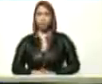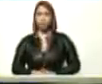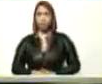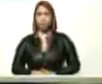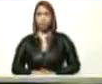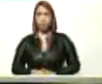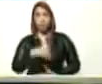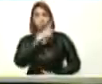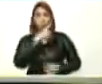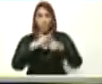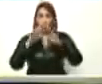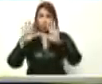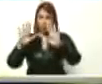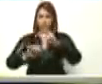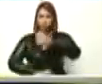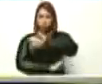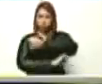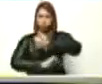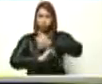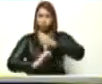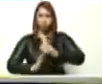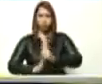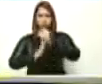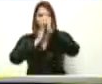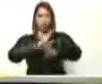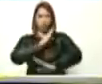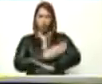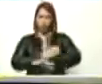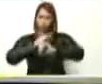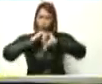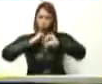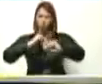si el uno por diez, se basa en el liderazgo, férreo, firme,